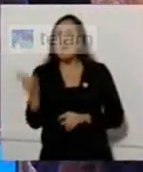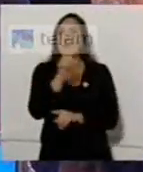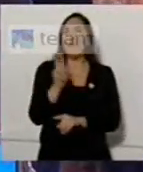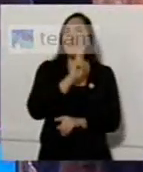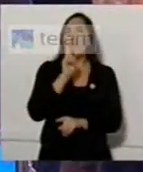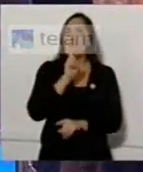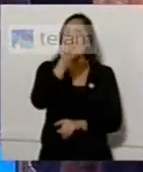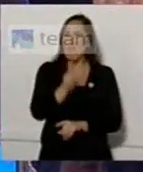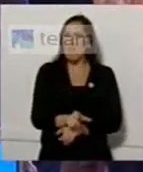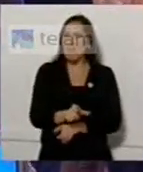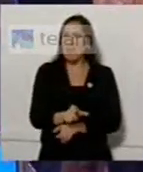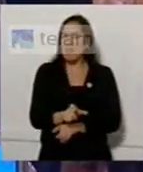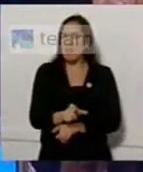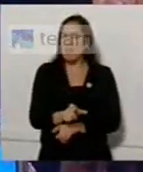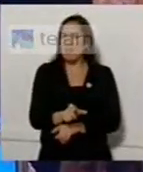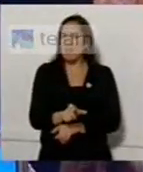un hombre y una mujer